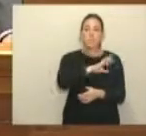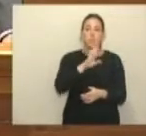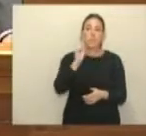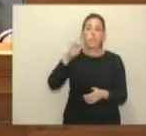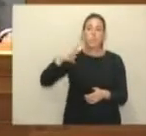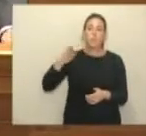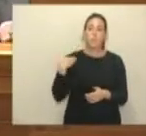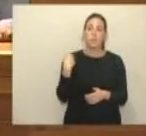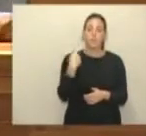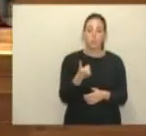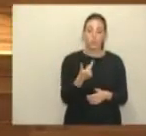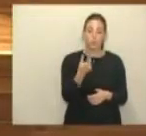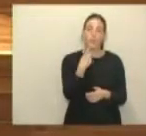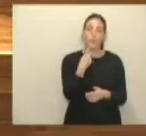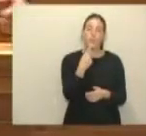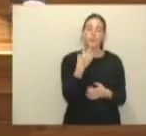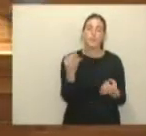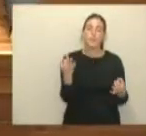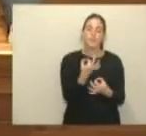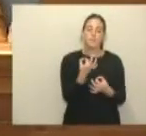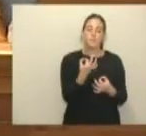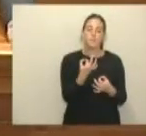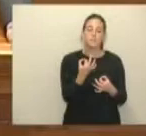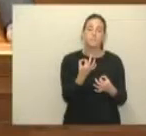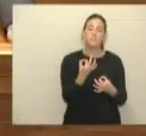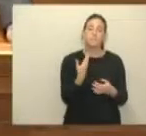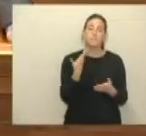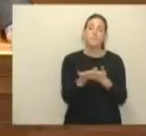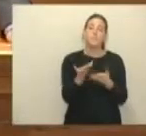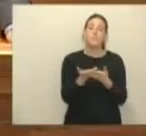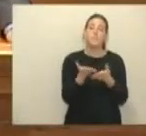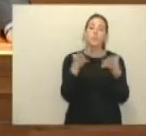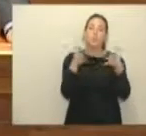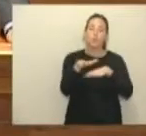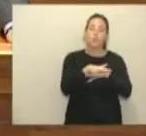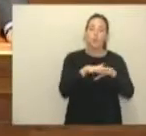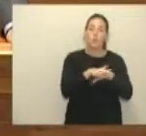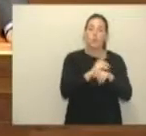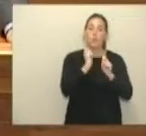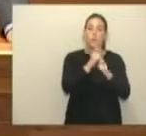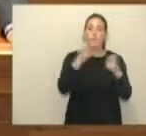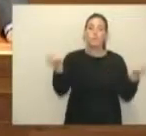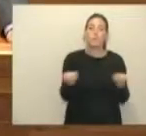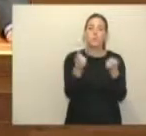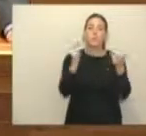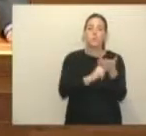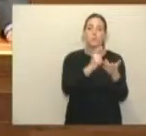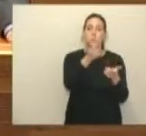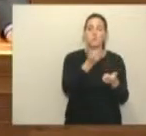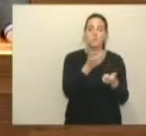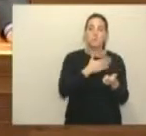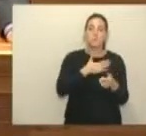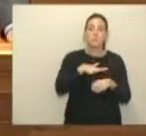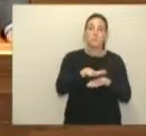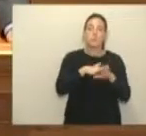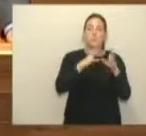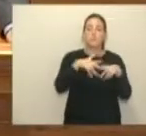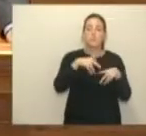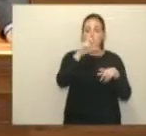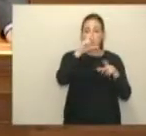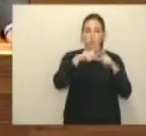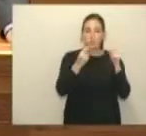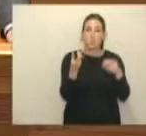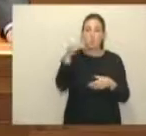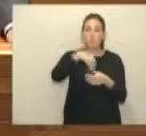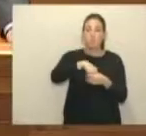días, en el cual decía: emplazó al Consejo de Gobierno a dar publicidad a los contratos suscritos por la Administración del Principado de Asturias, incluyendo los